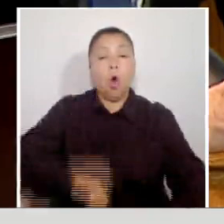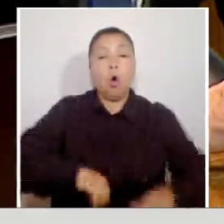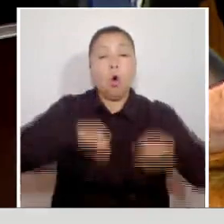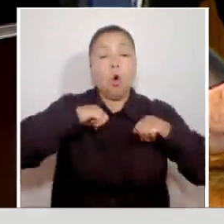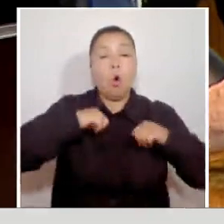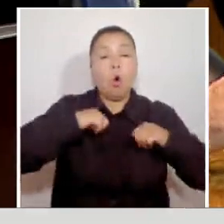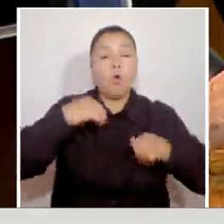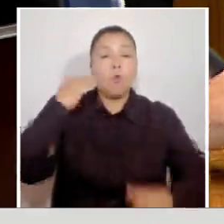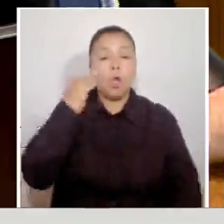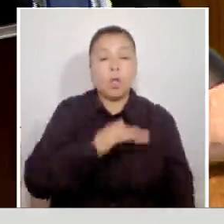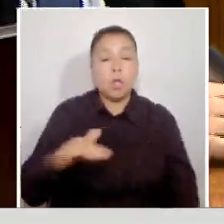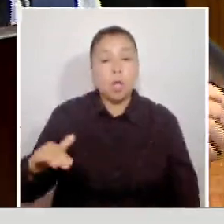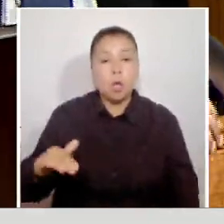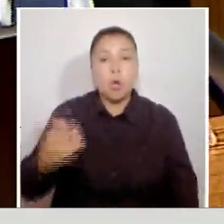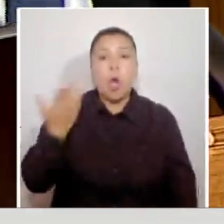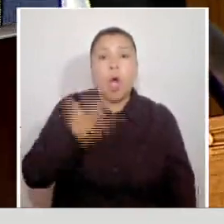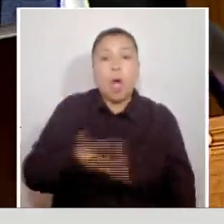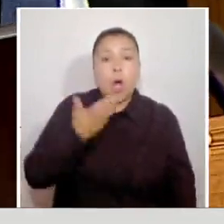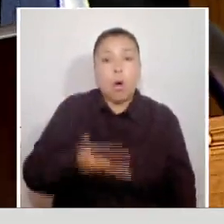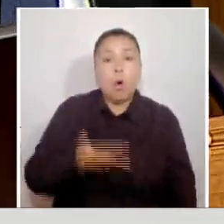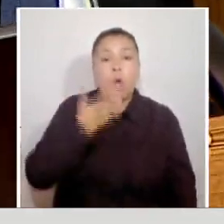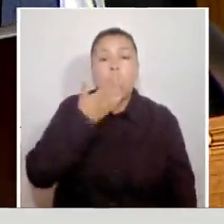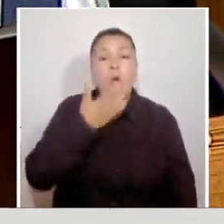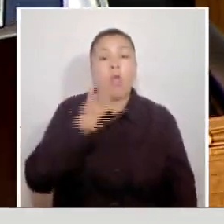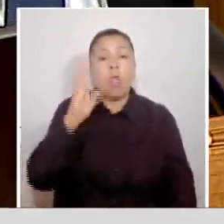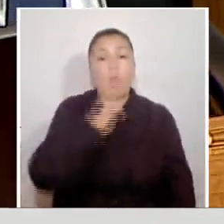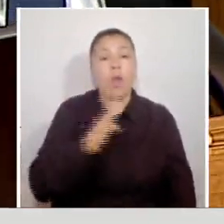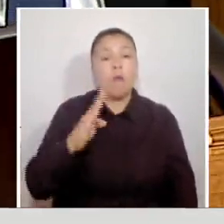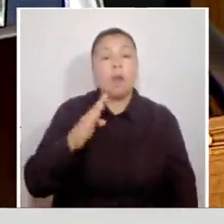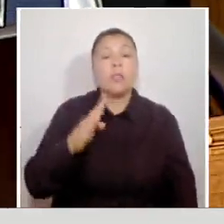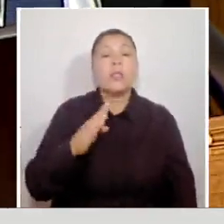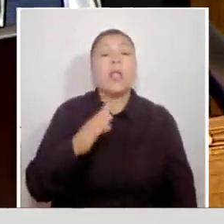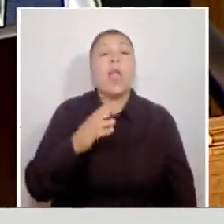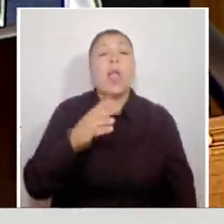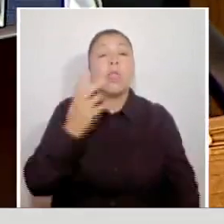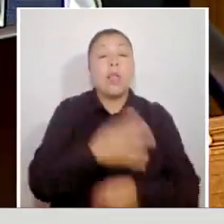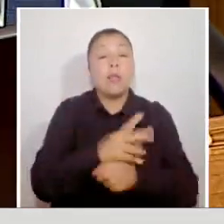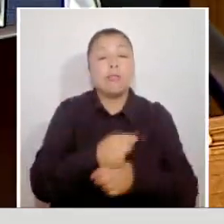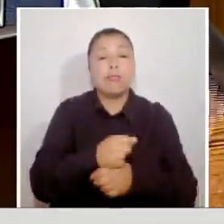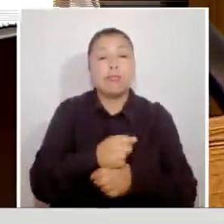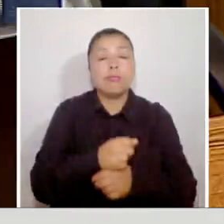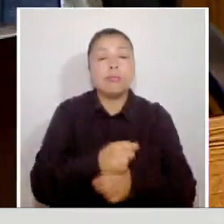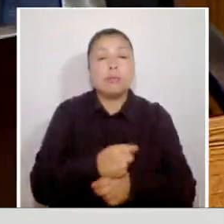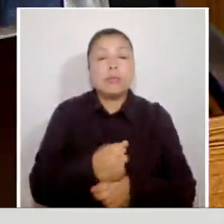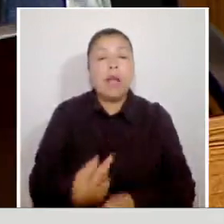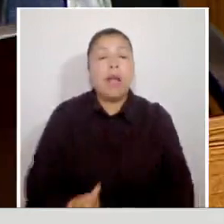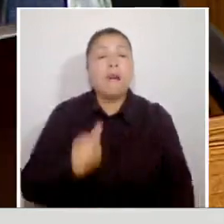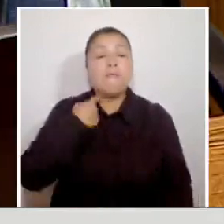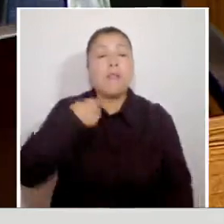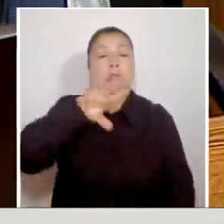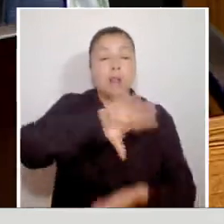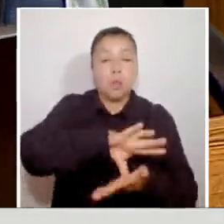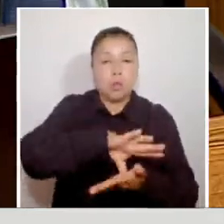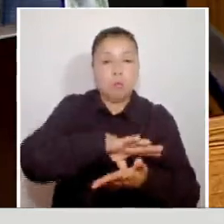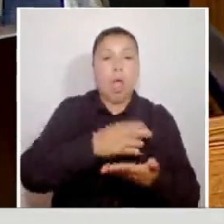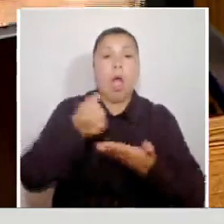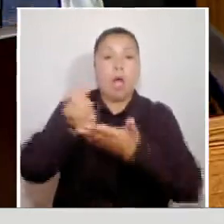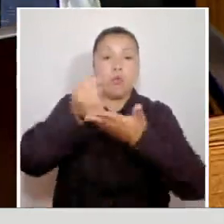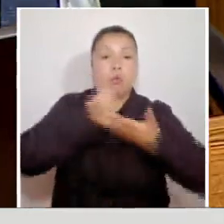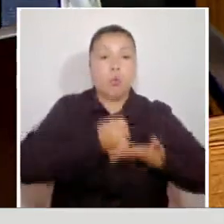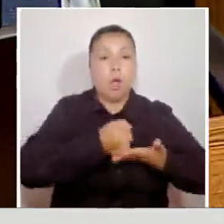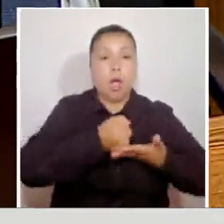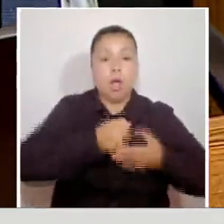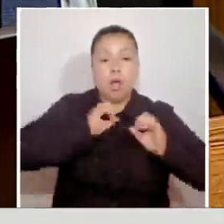aún hoy donde el avance de la delincuencia lesiona nuestro país esto nos ayudará a inculcar